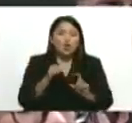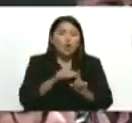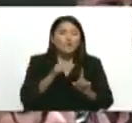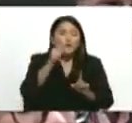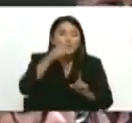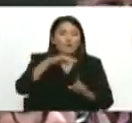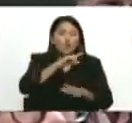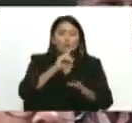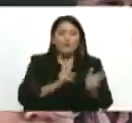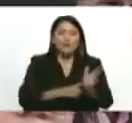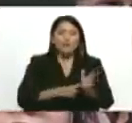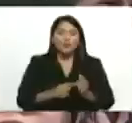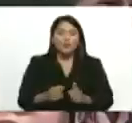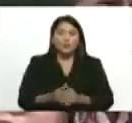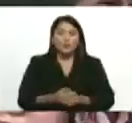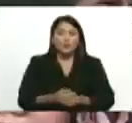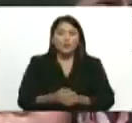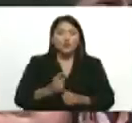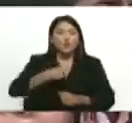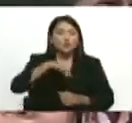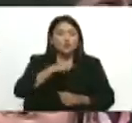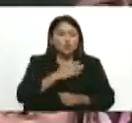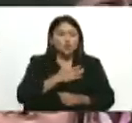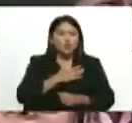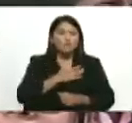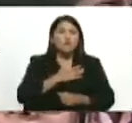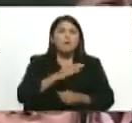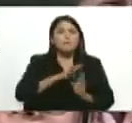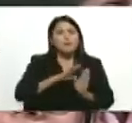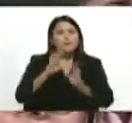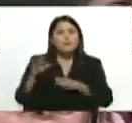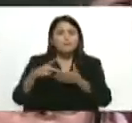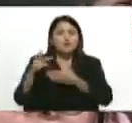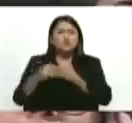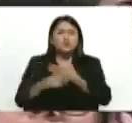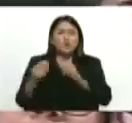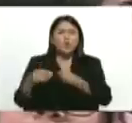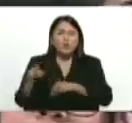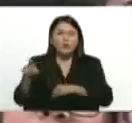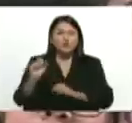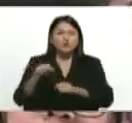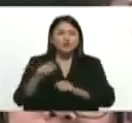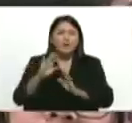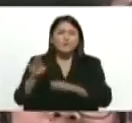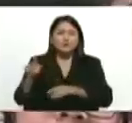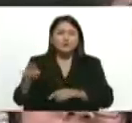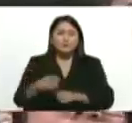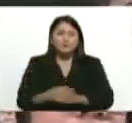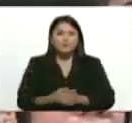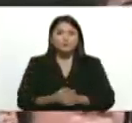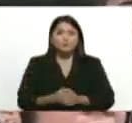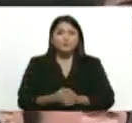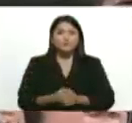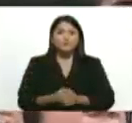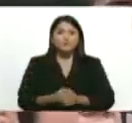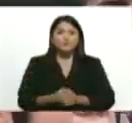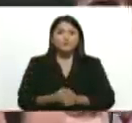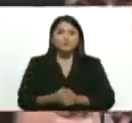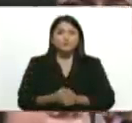Nosotros vamos a respaldar este proyecto de acuerdo en repudio a